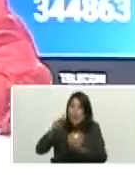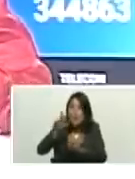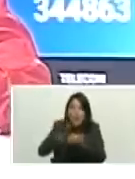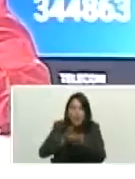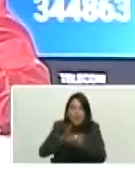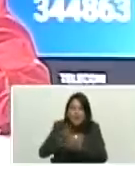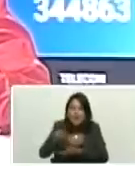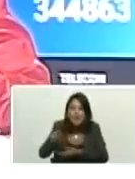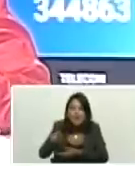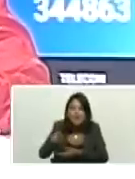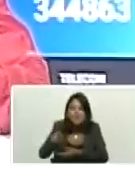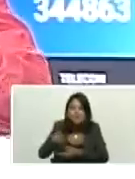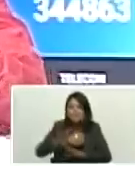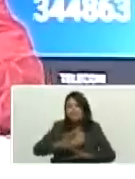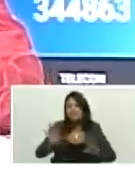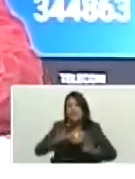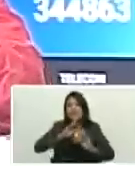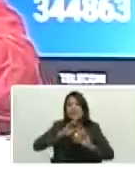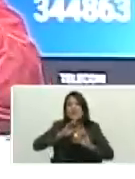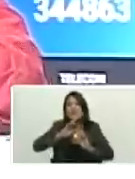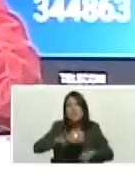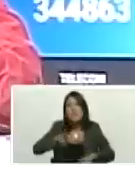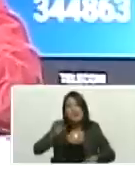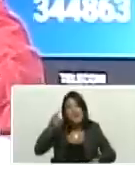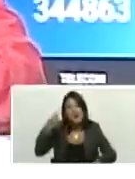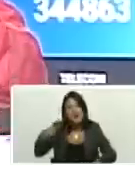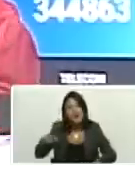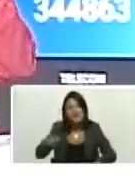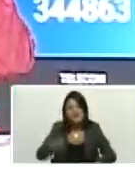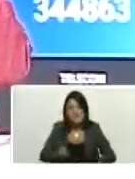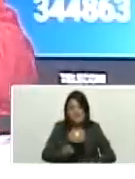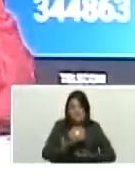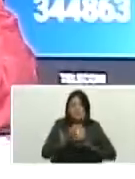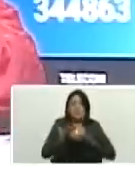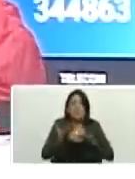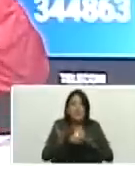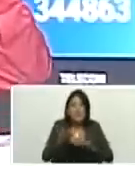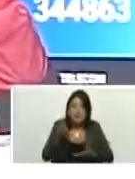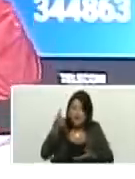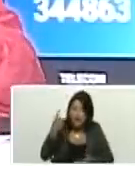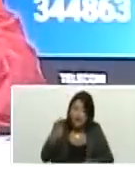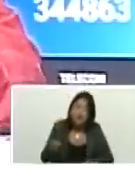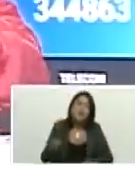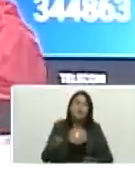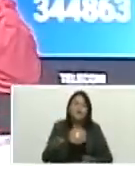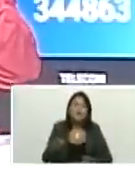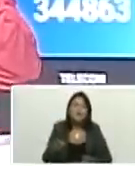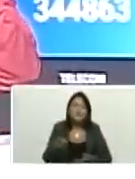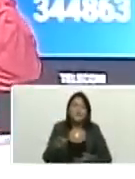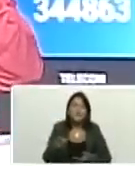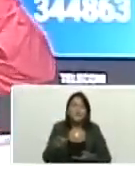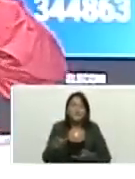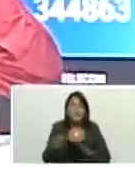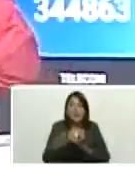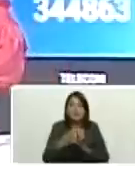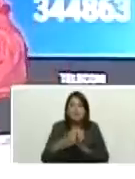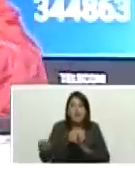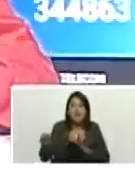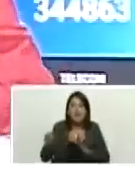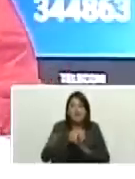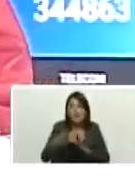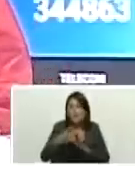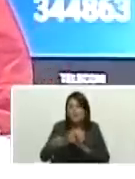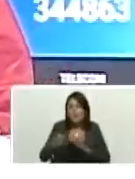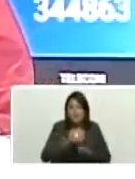y ahí conseguirá la fuerza de inspiración para seguir la marcha, para seguir la batalla y saber qué hacer de aquí